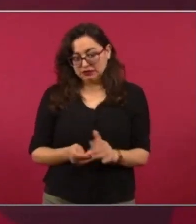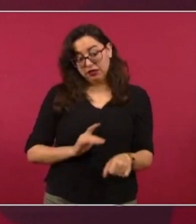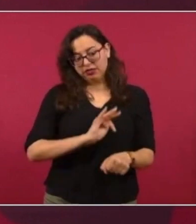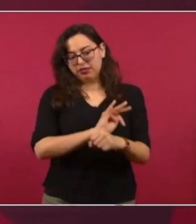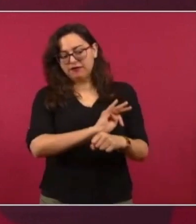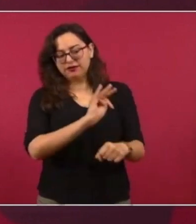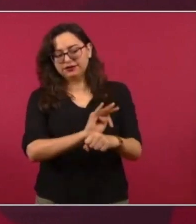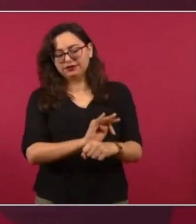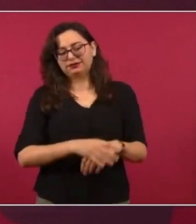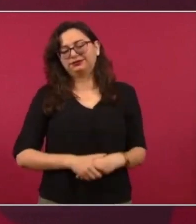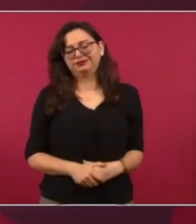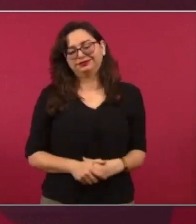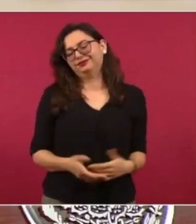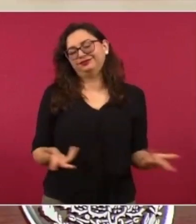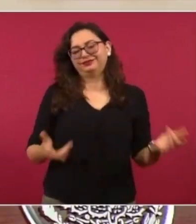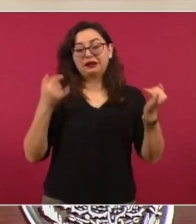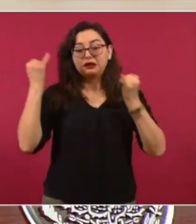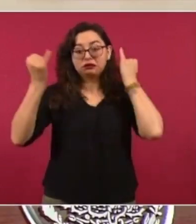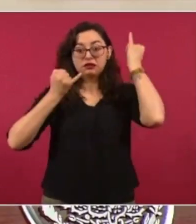sí se trata